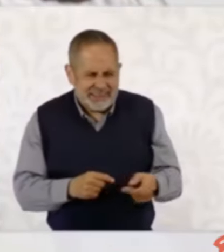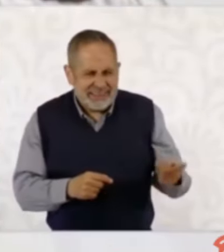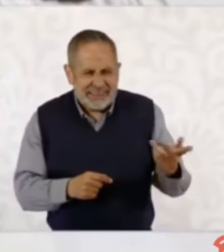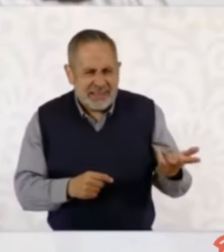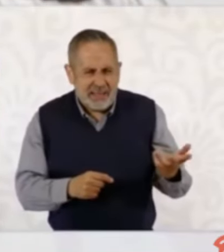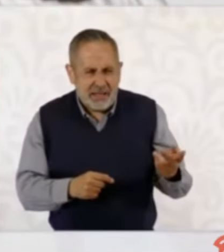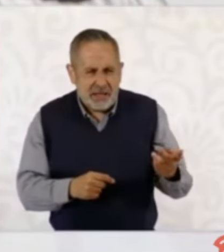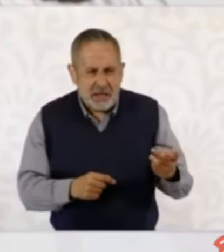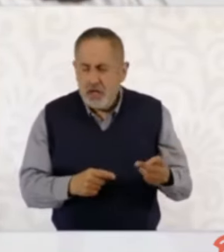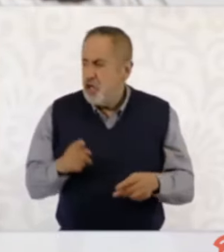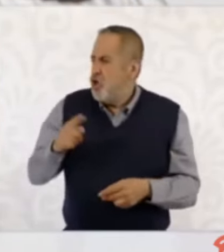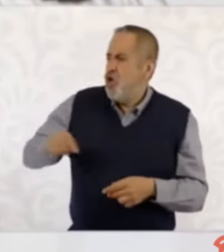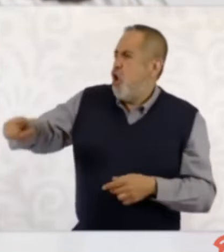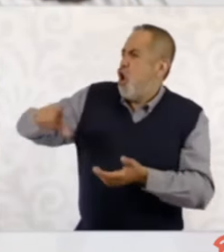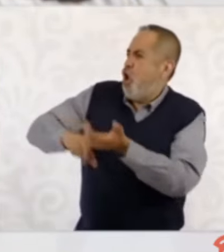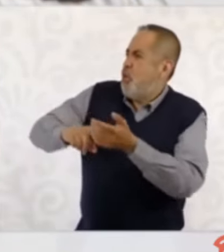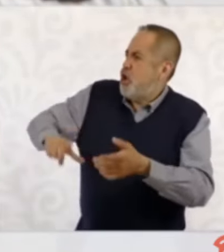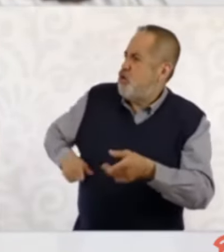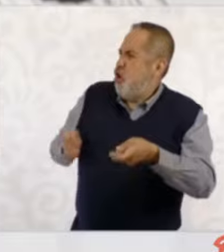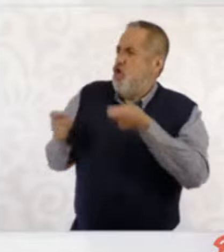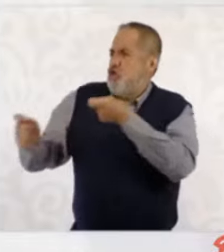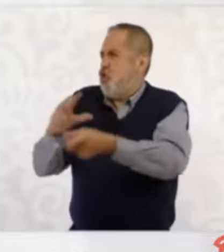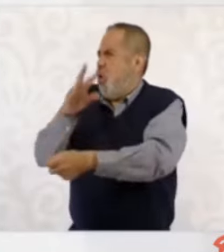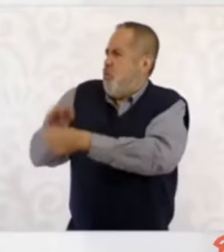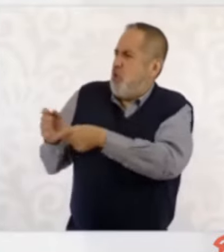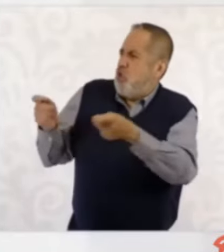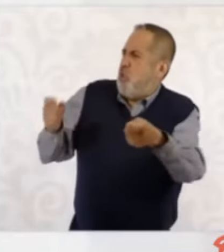contra los gobiernos totalitarios.